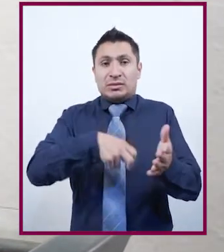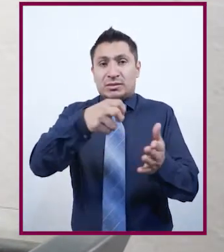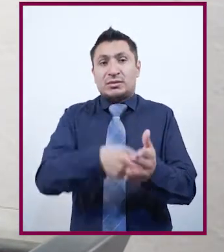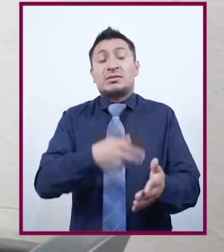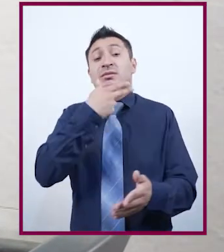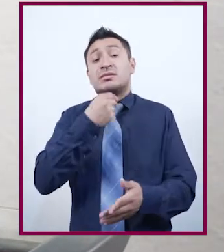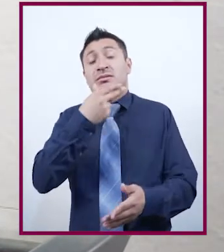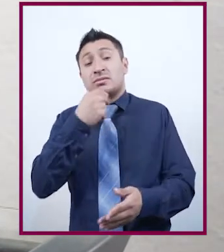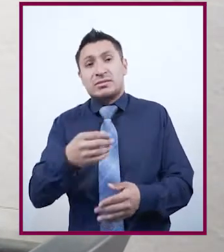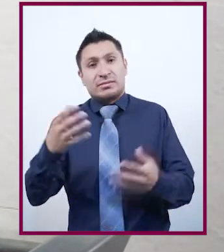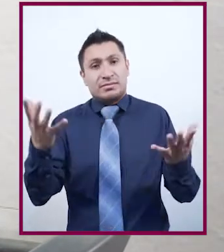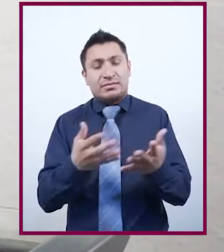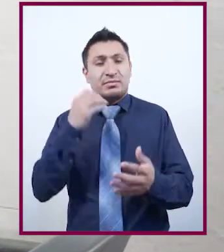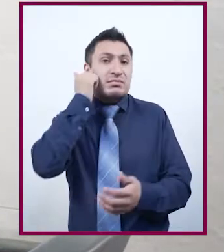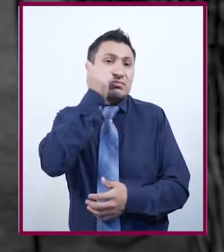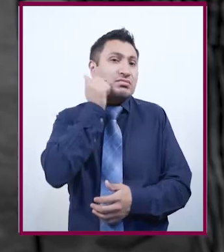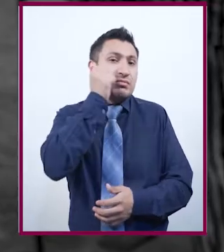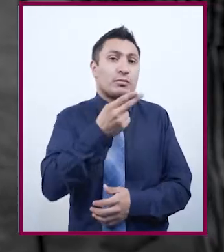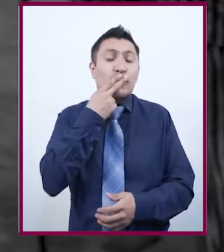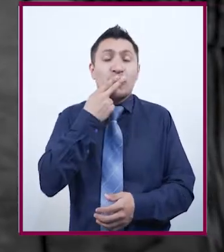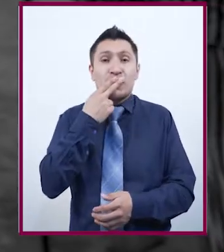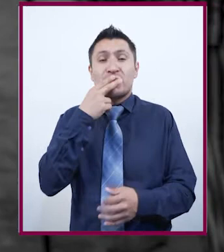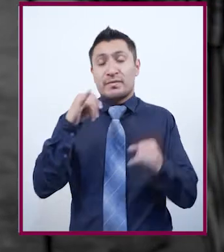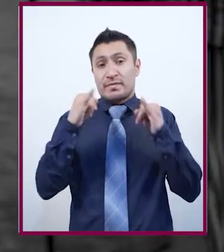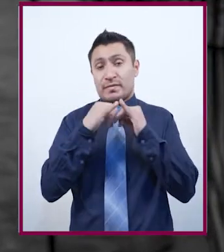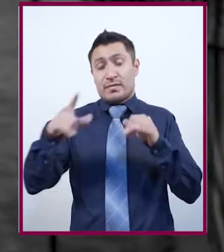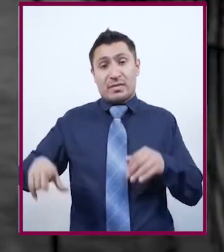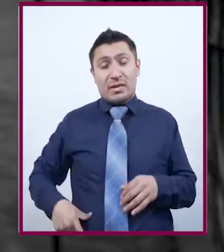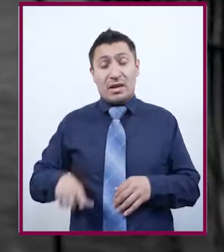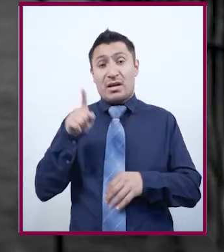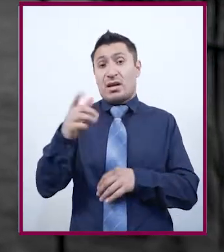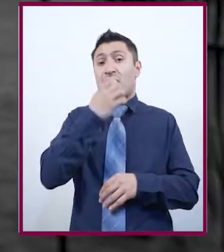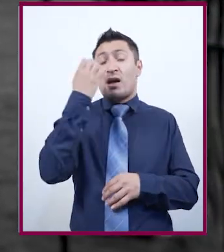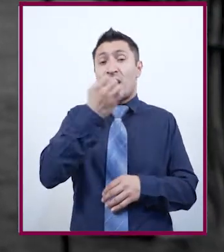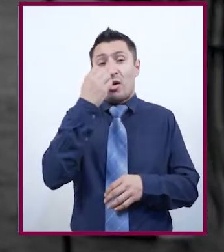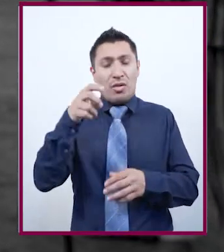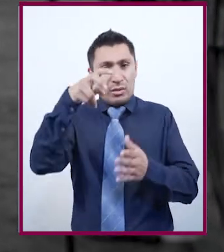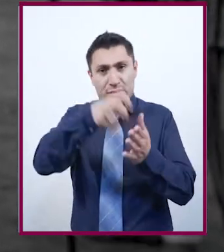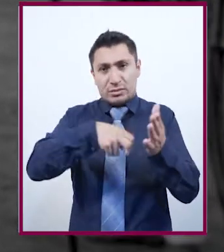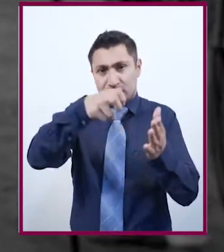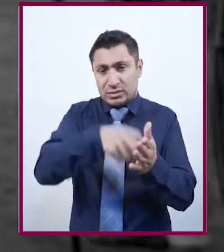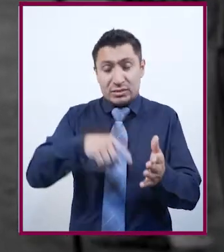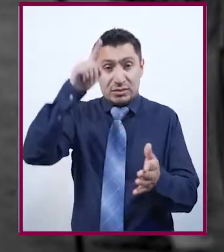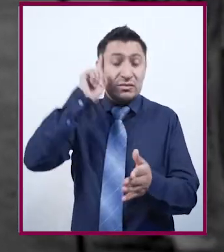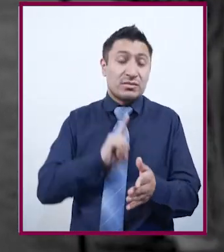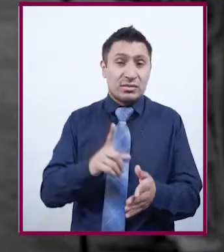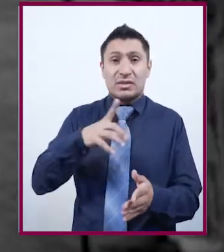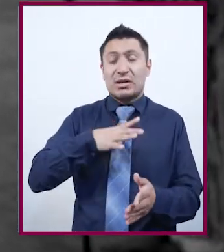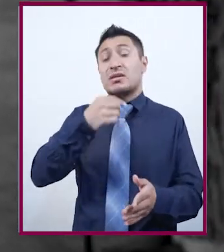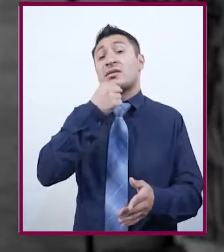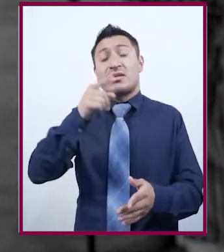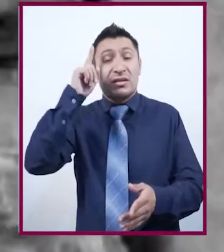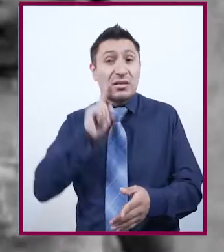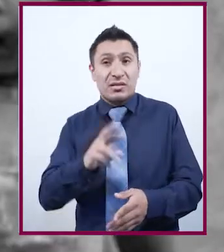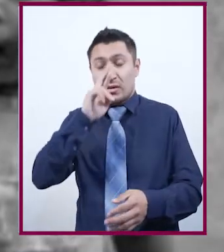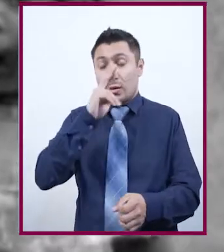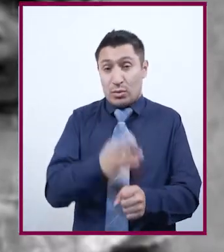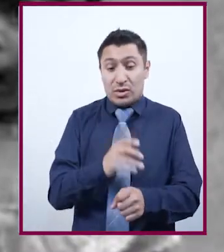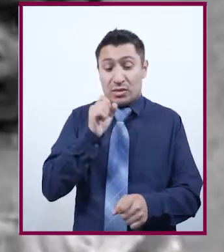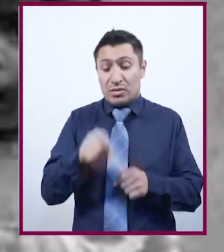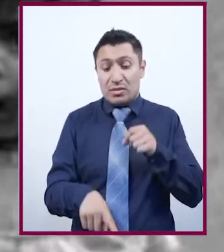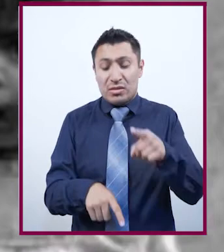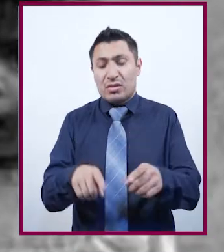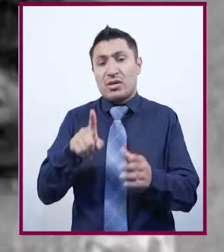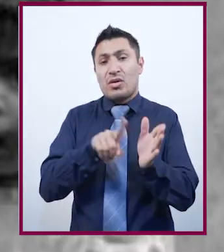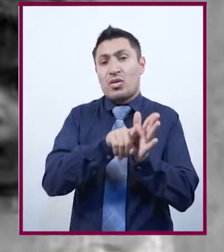Varones producían el jabón que se utilizaba en las dependencias de gobierno. En la Escuela Correccional para Mujeres, las niñas adquirían la responsabilidad